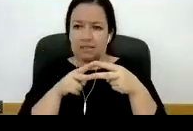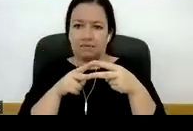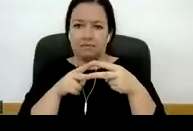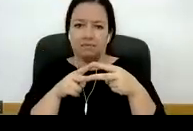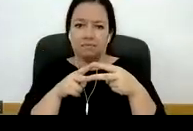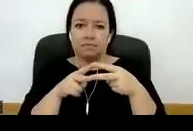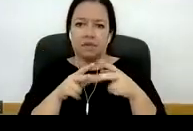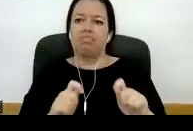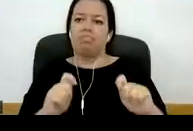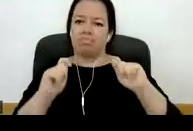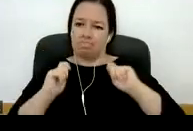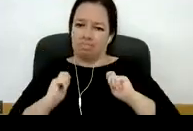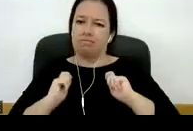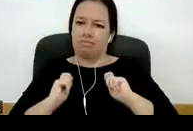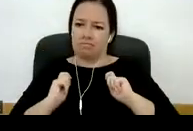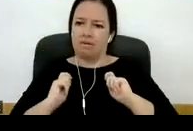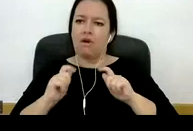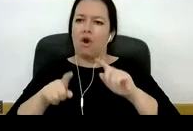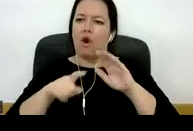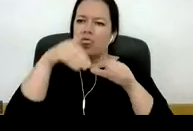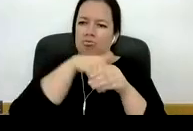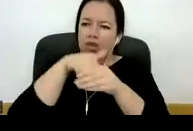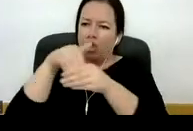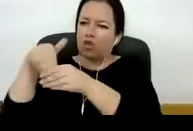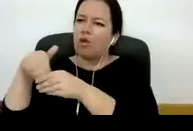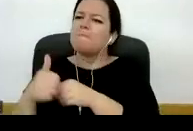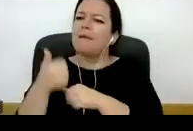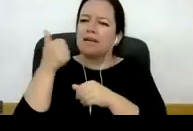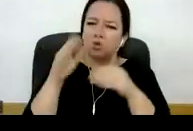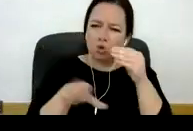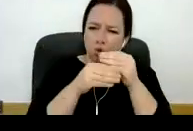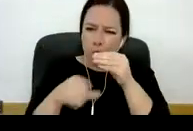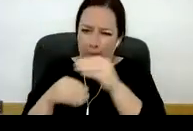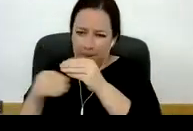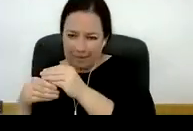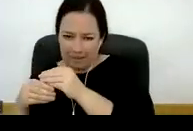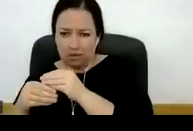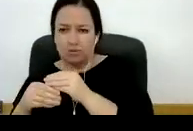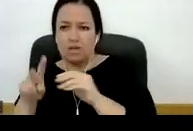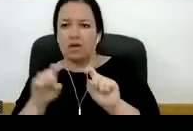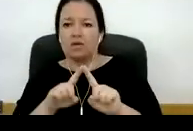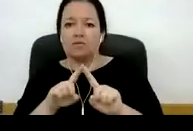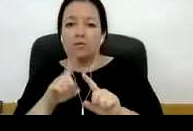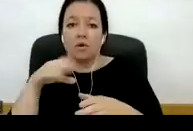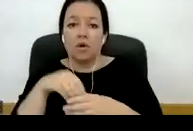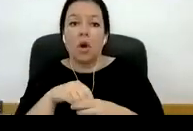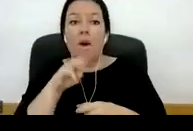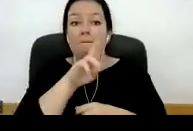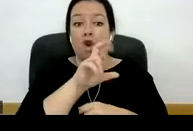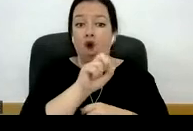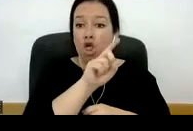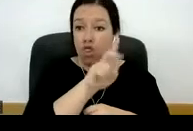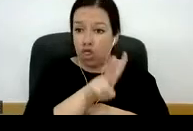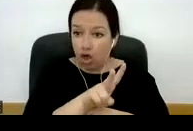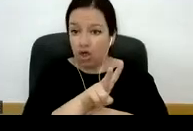aportan todos los suplementos que hemos comentado hoy. En este caso de protección interior tenemos el Pro12, el